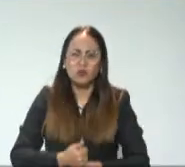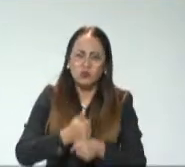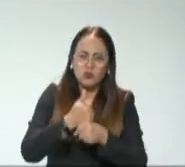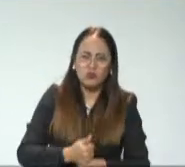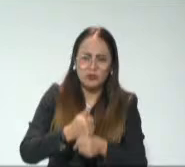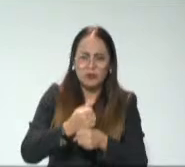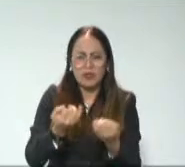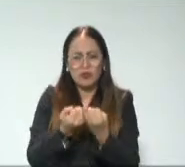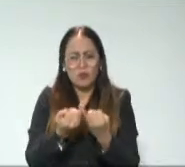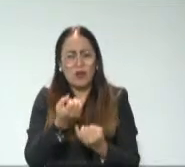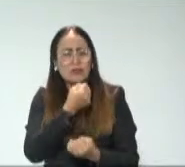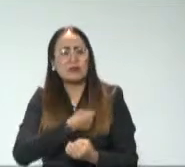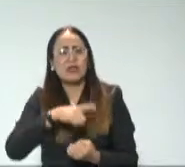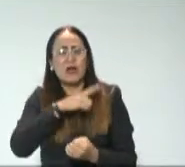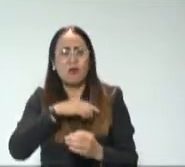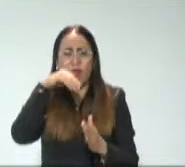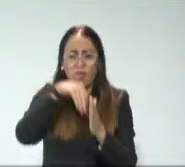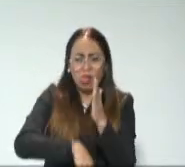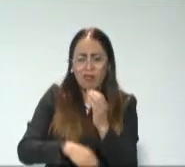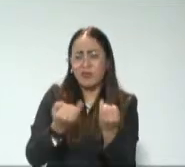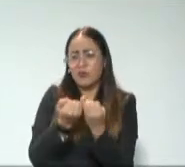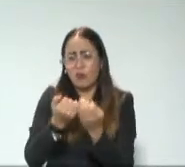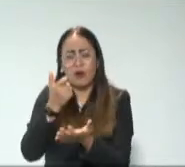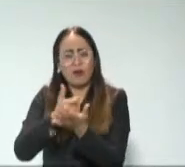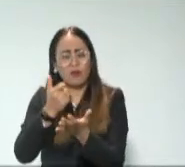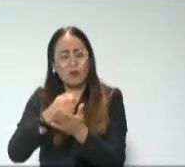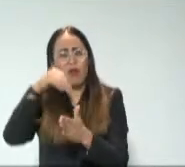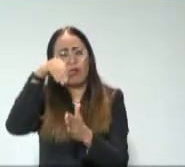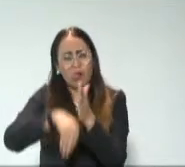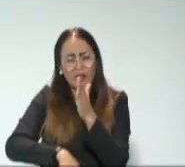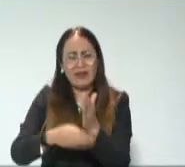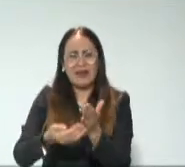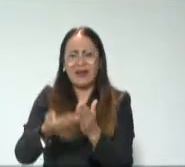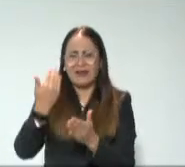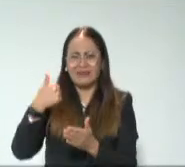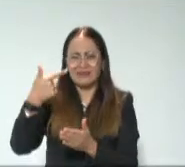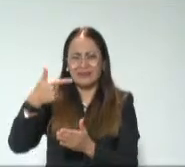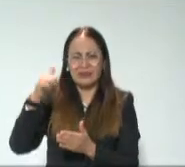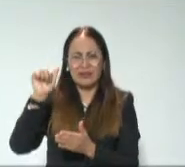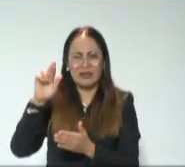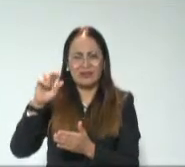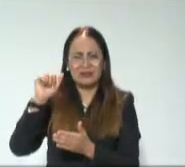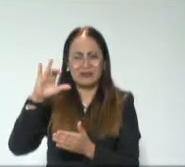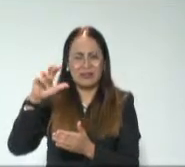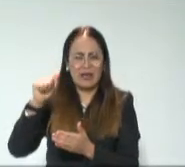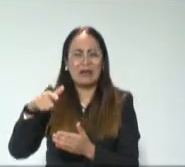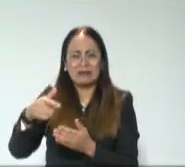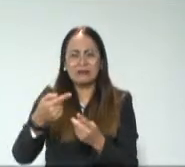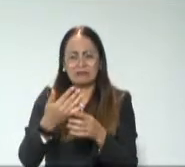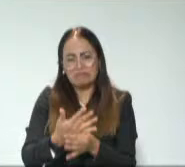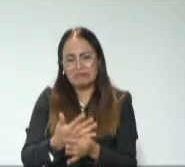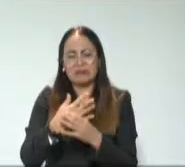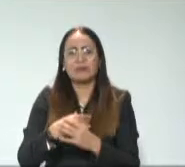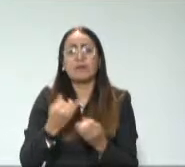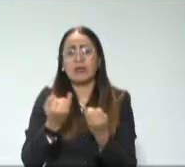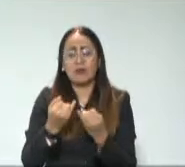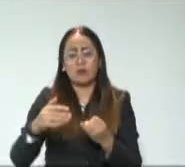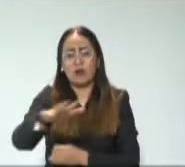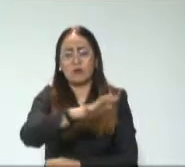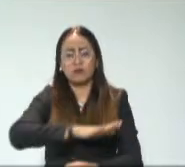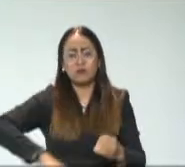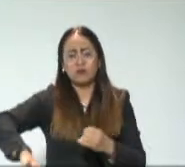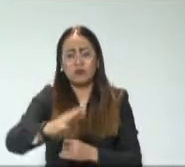impacto en salud sino que de impacto en en la economía como como nos decía el Dr García saizo y sabemos que los determinantes sociales y